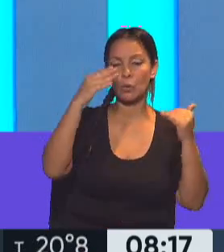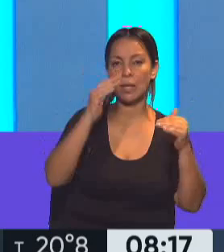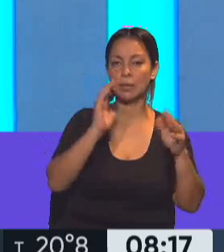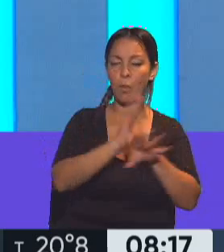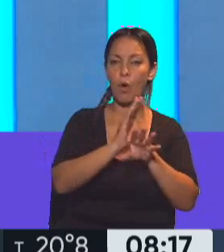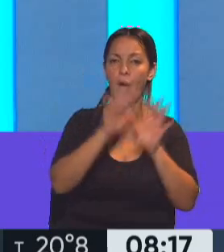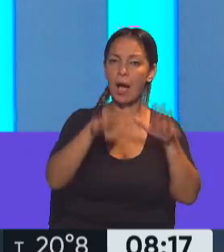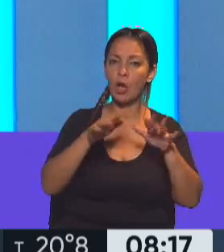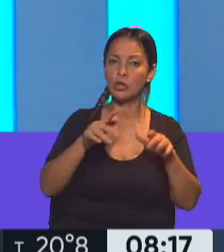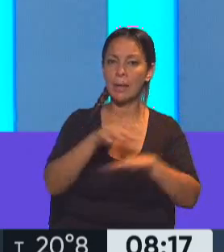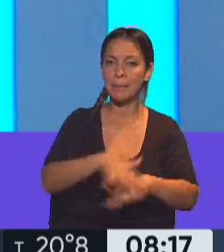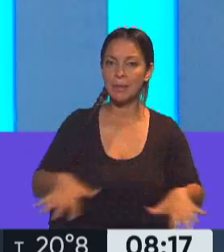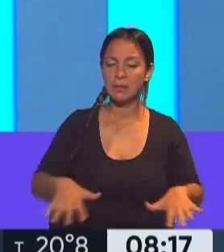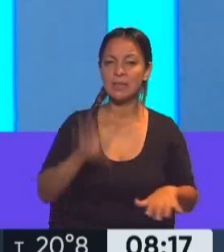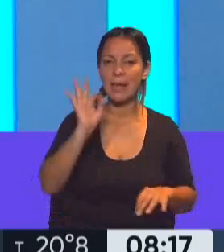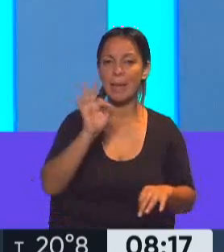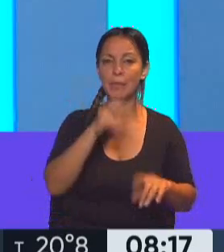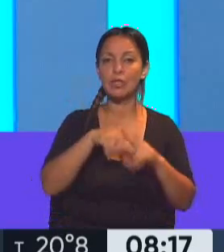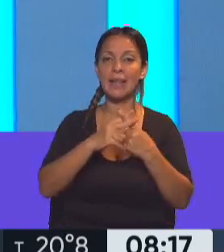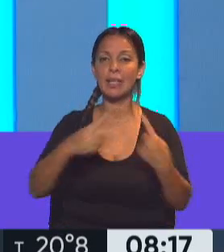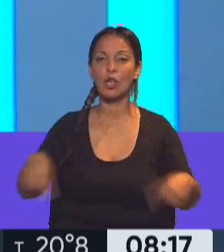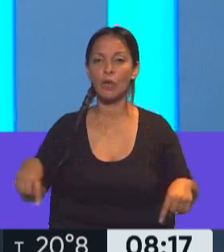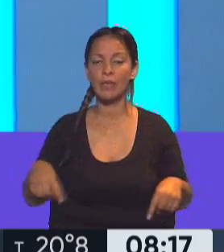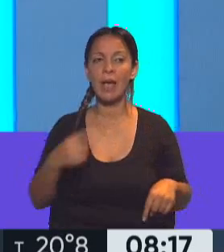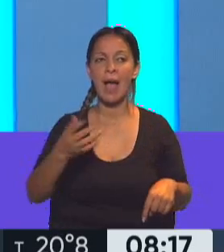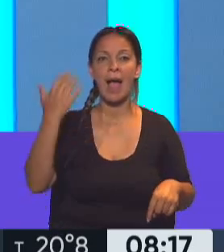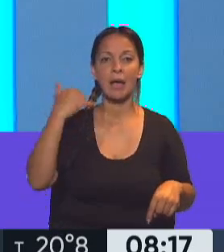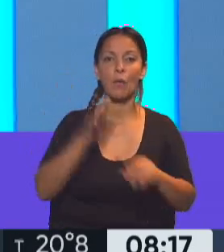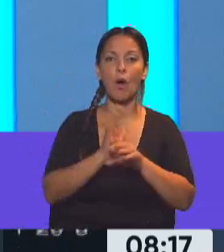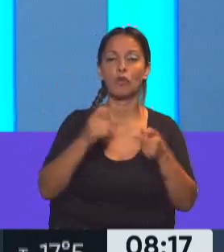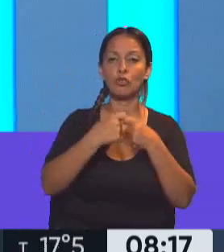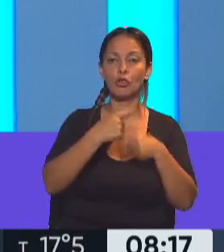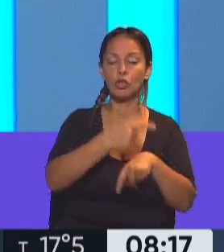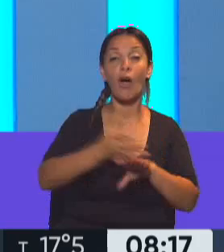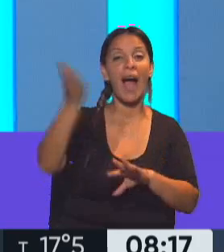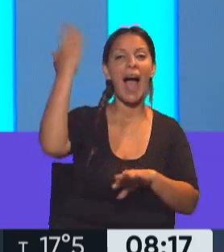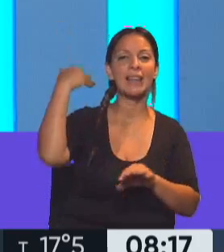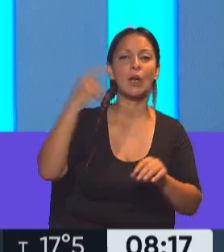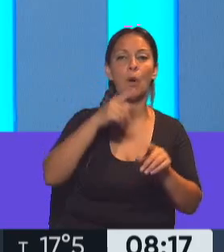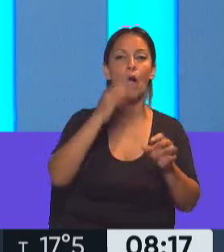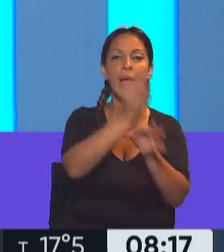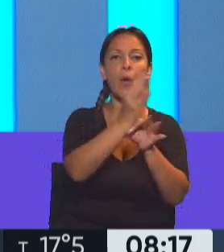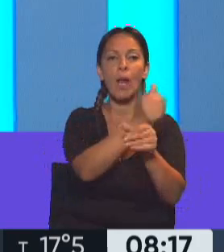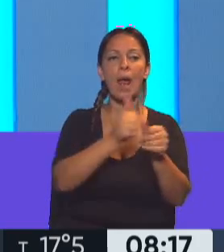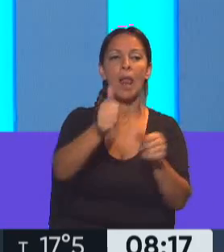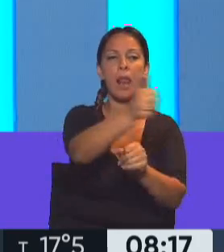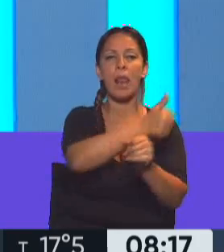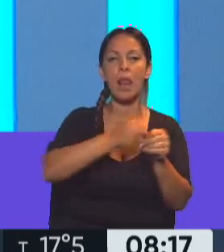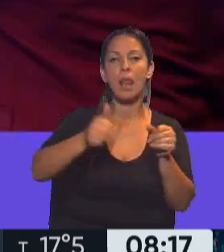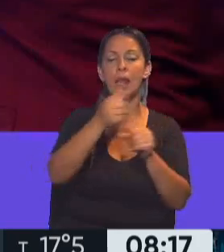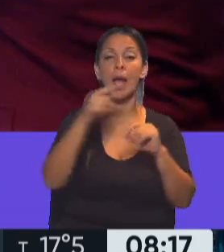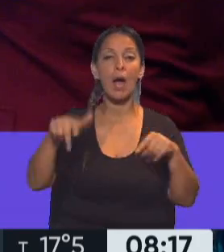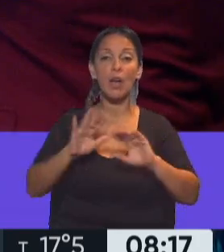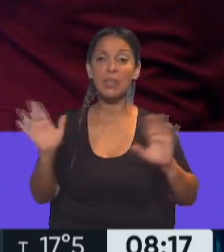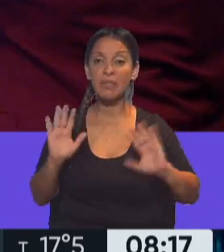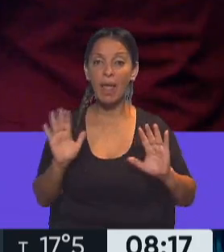de contacto. Claro. O sea, ese pedófilo que antes merodeaba una escuela, que merodeaba una plaza, hoy ese pedófilo... No tiene necesidad de estar en un colegio físicamente,